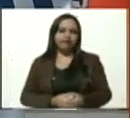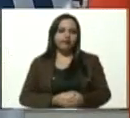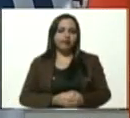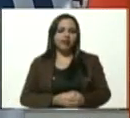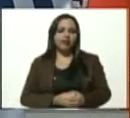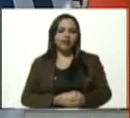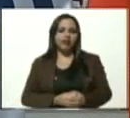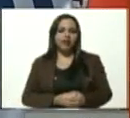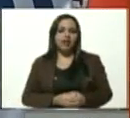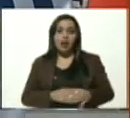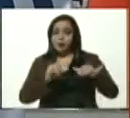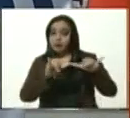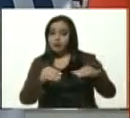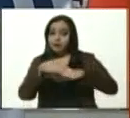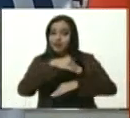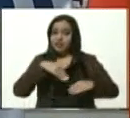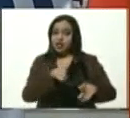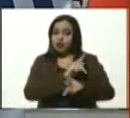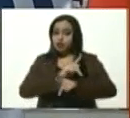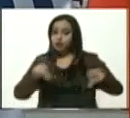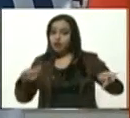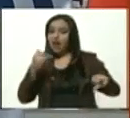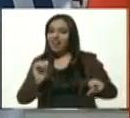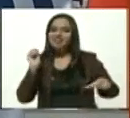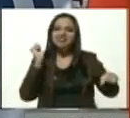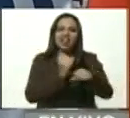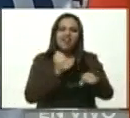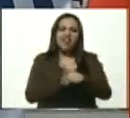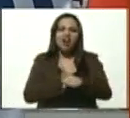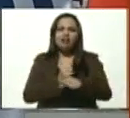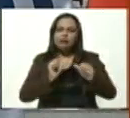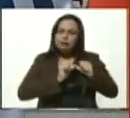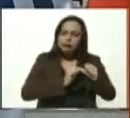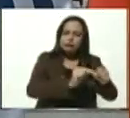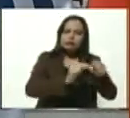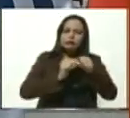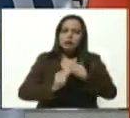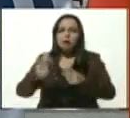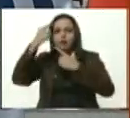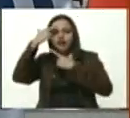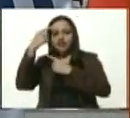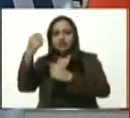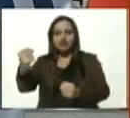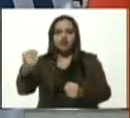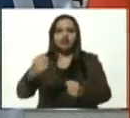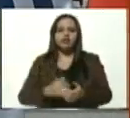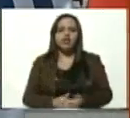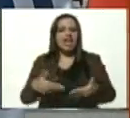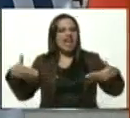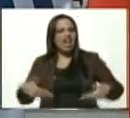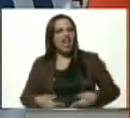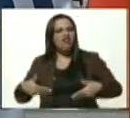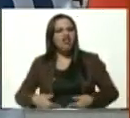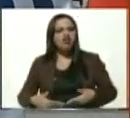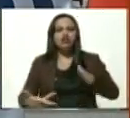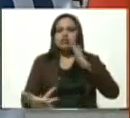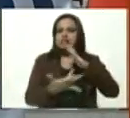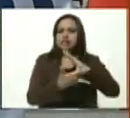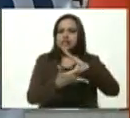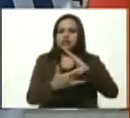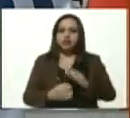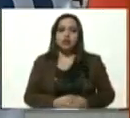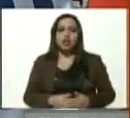Público rinde su esfuerzo profesional, su esfuerzo técnico,